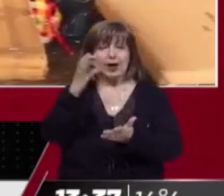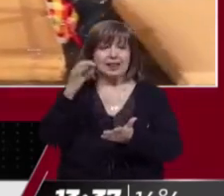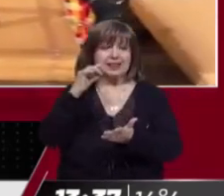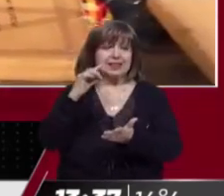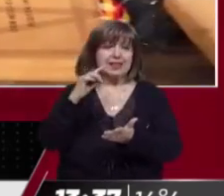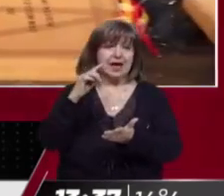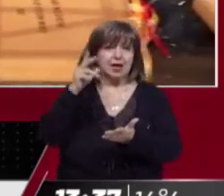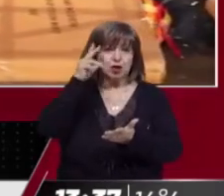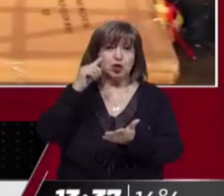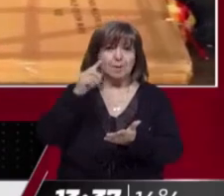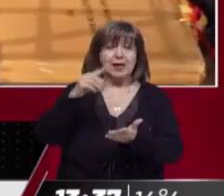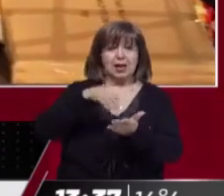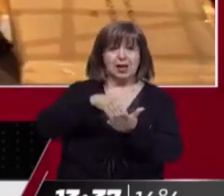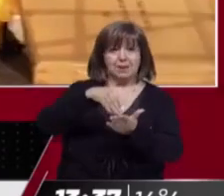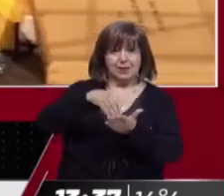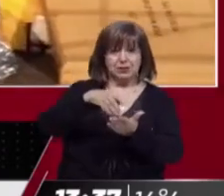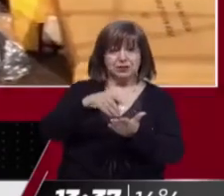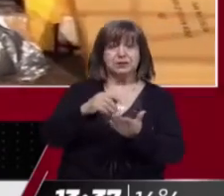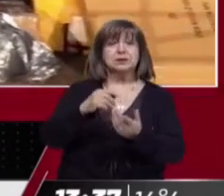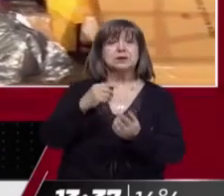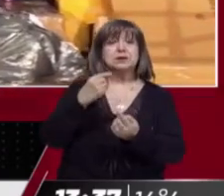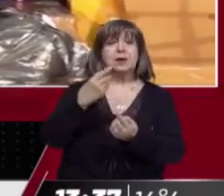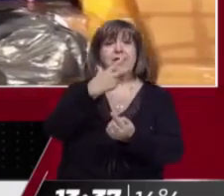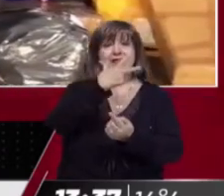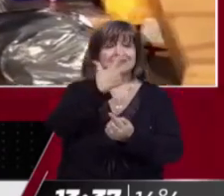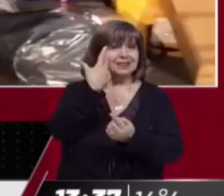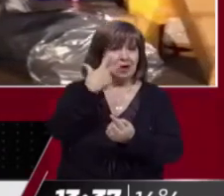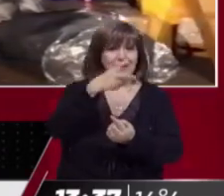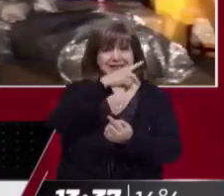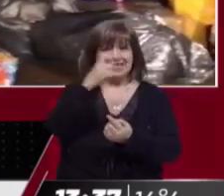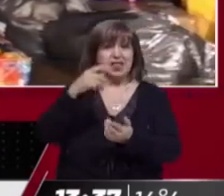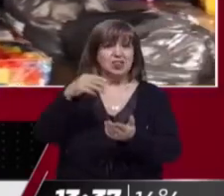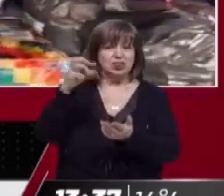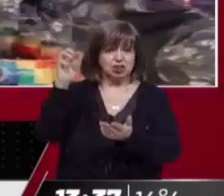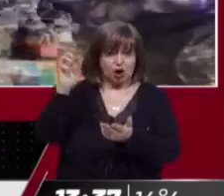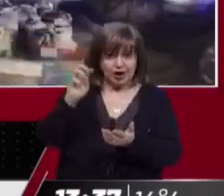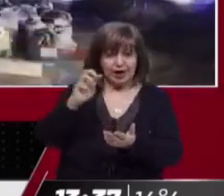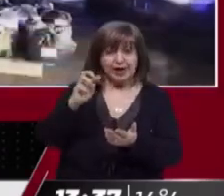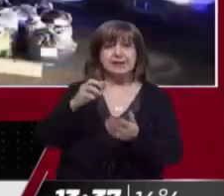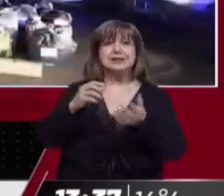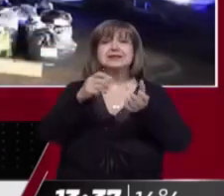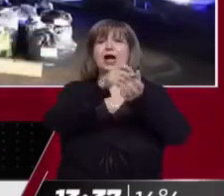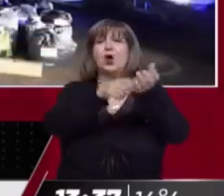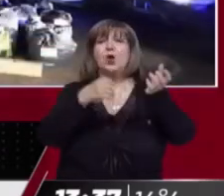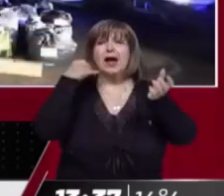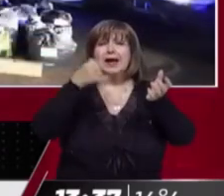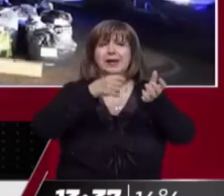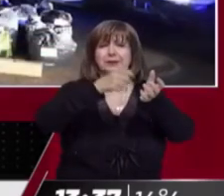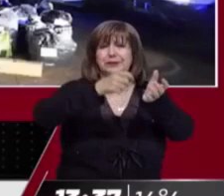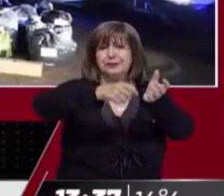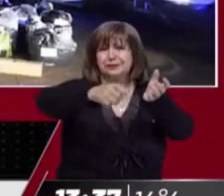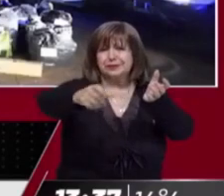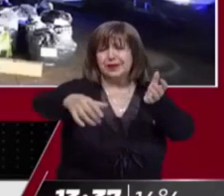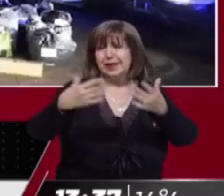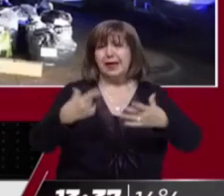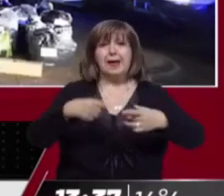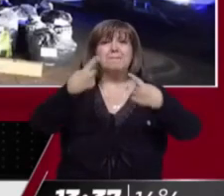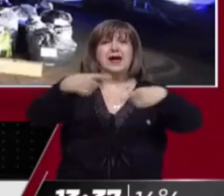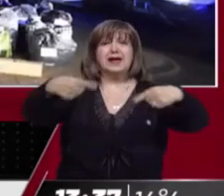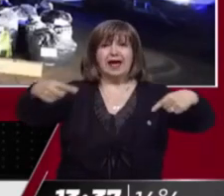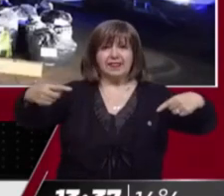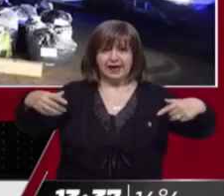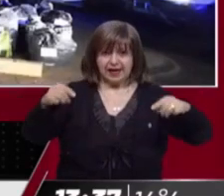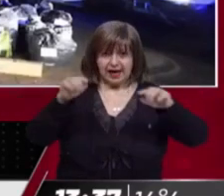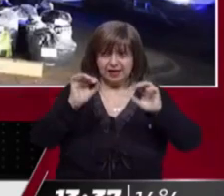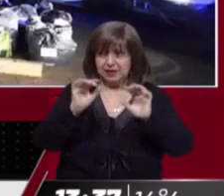1.248.000 pesos argentinos, $3.100, teléfonos celulares, mercadería y además el detalle más importante o el